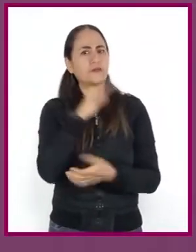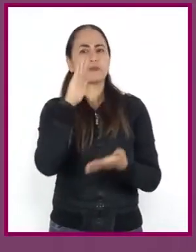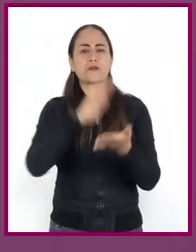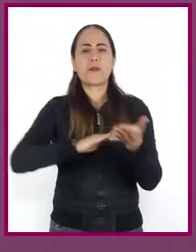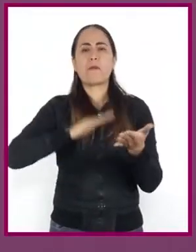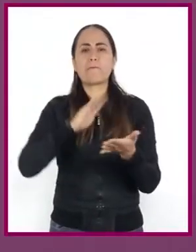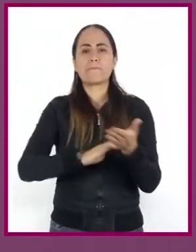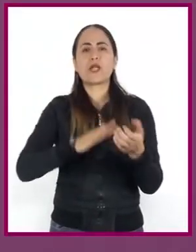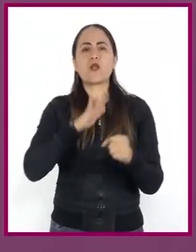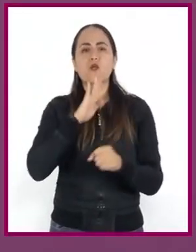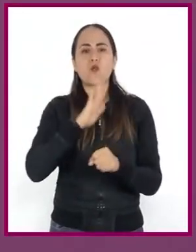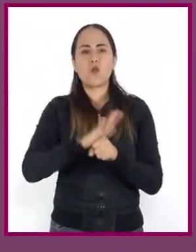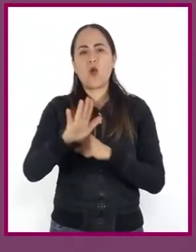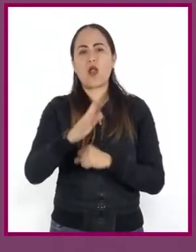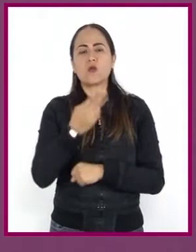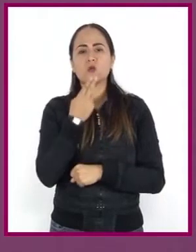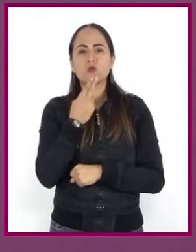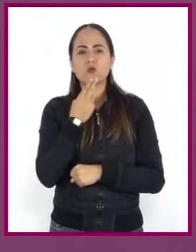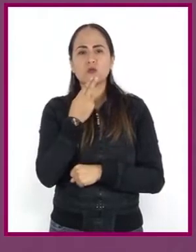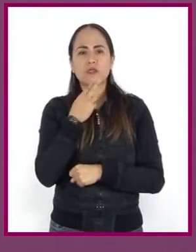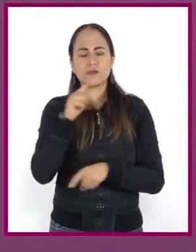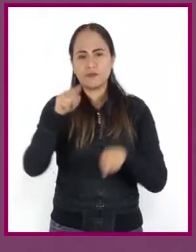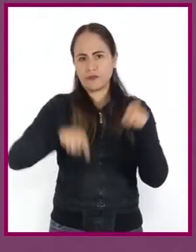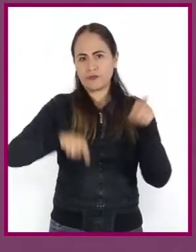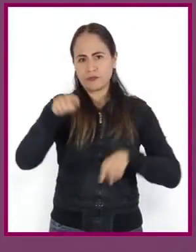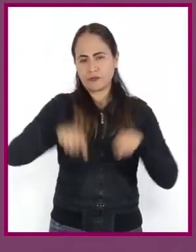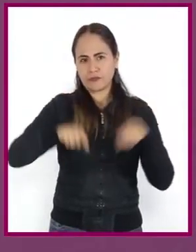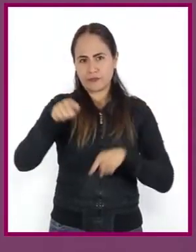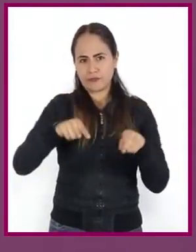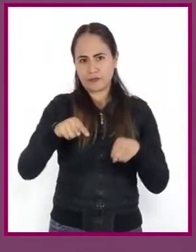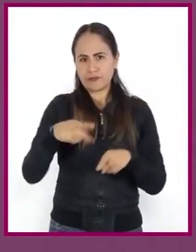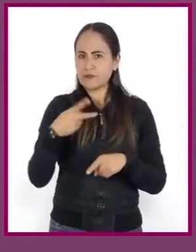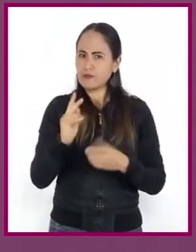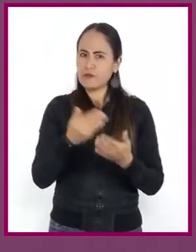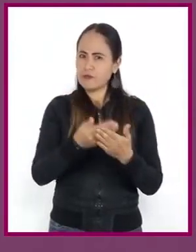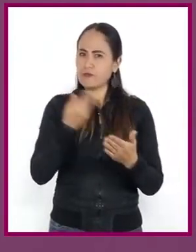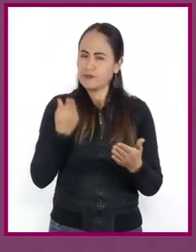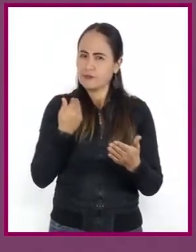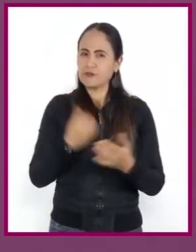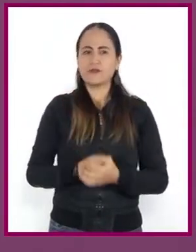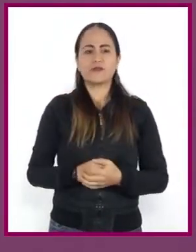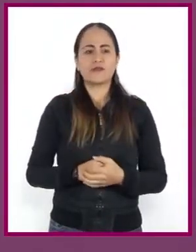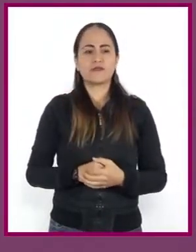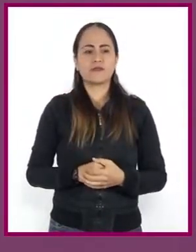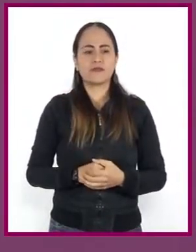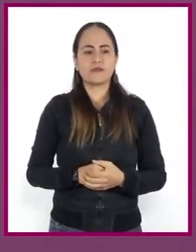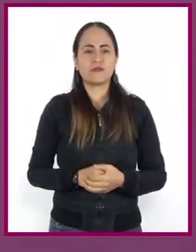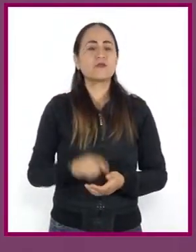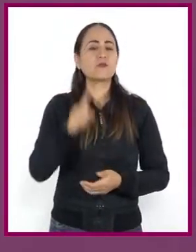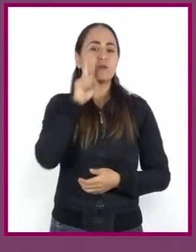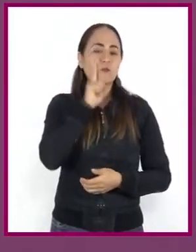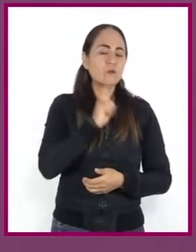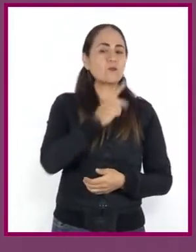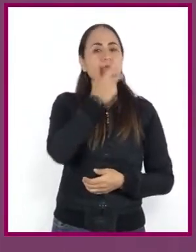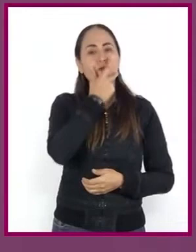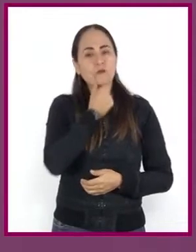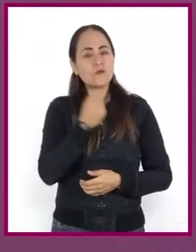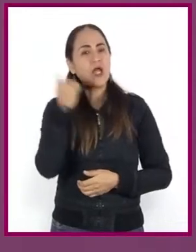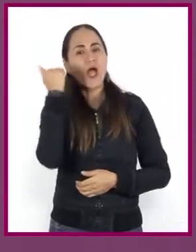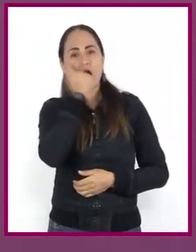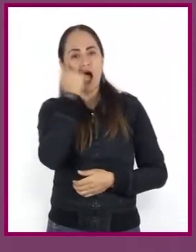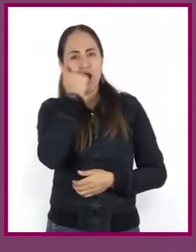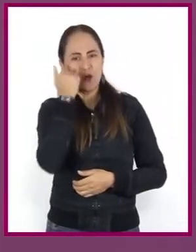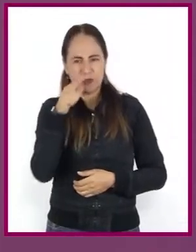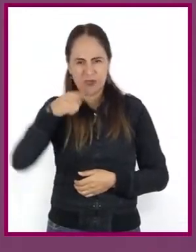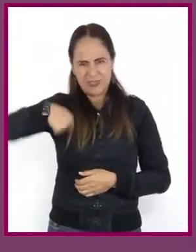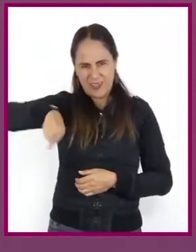que ocuparemos según sea el caso. Pero antes, veamos lo que dicen las alumnas y alumnos de